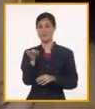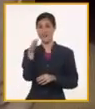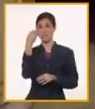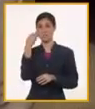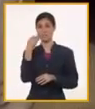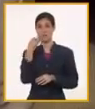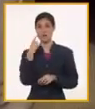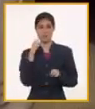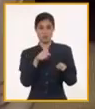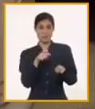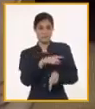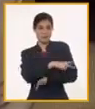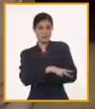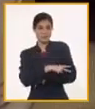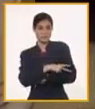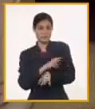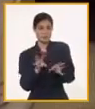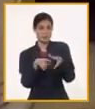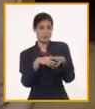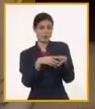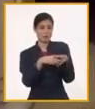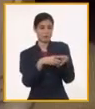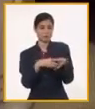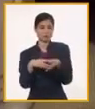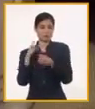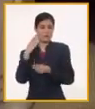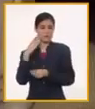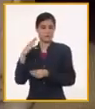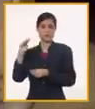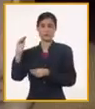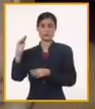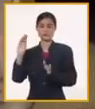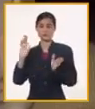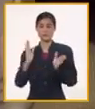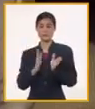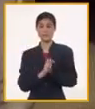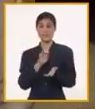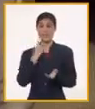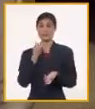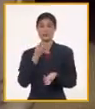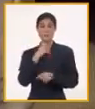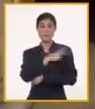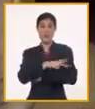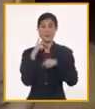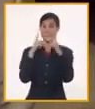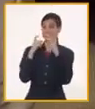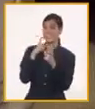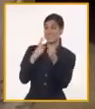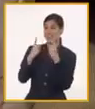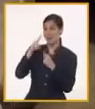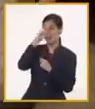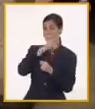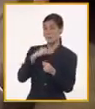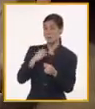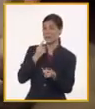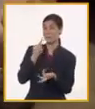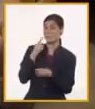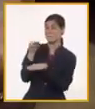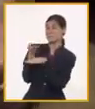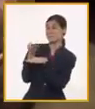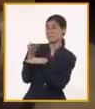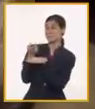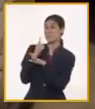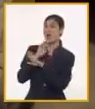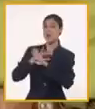él dice que tendremos que ayudar. Que ahí es donde yo estaba, y aquí no había. Porque los de aquí estaban en